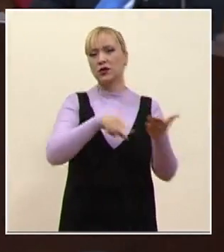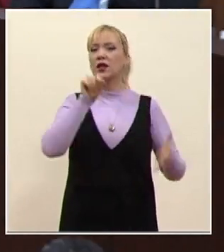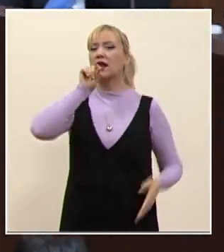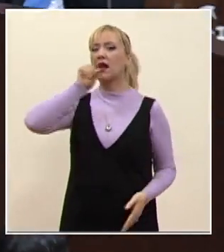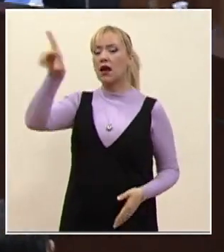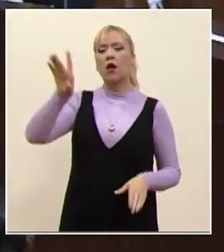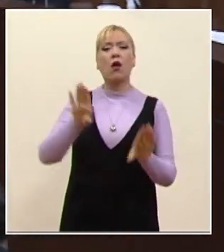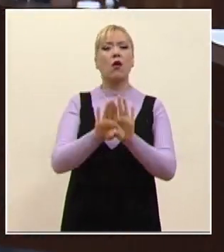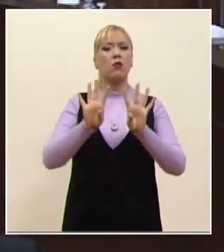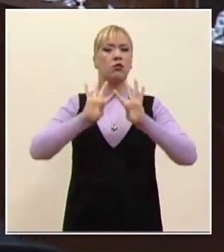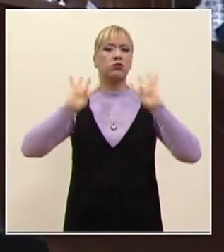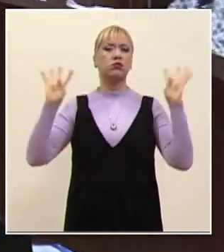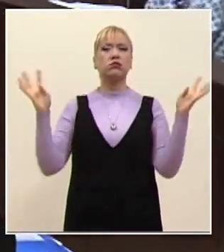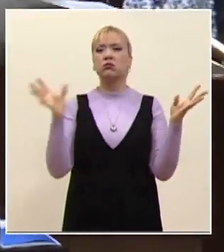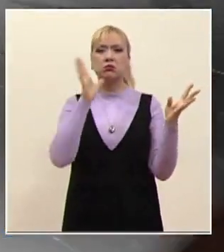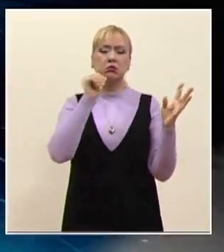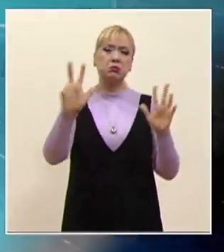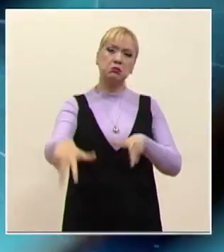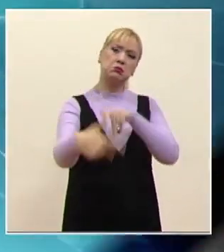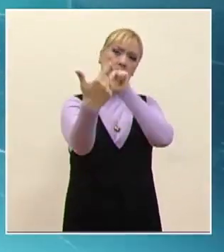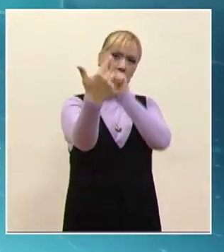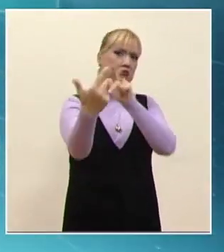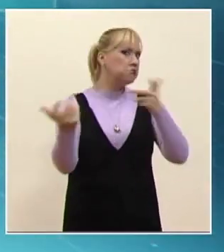sesionar de manera virtual.